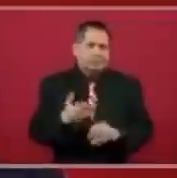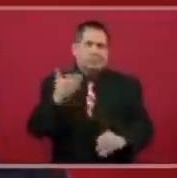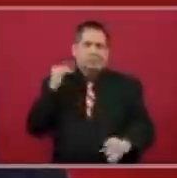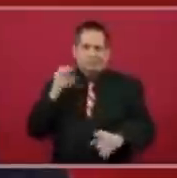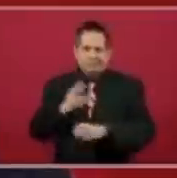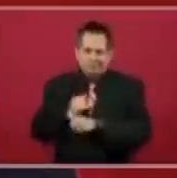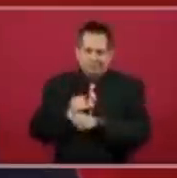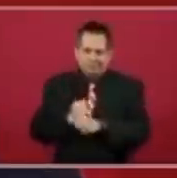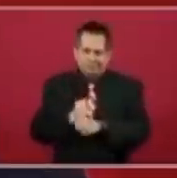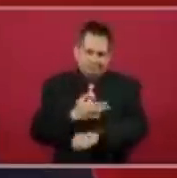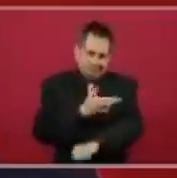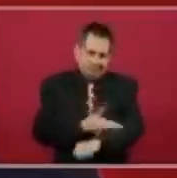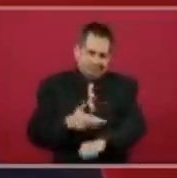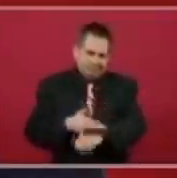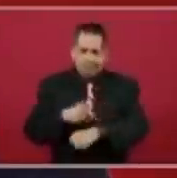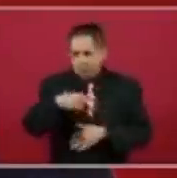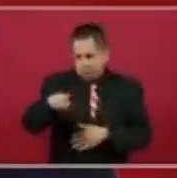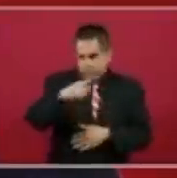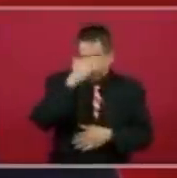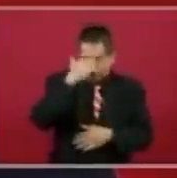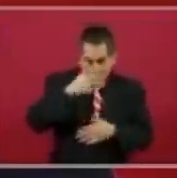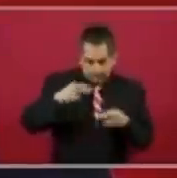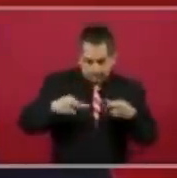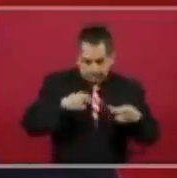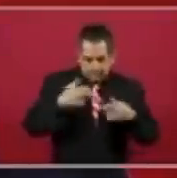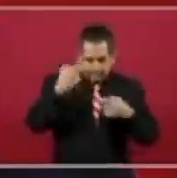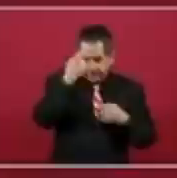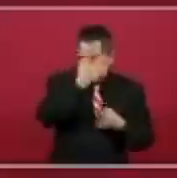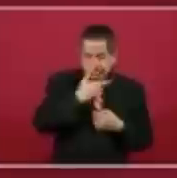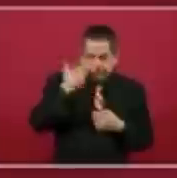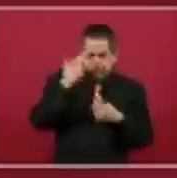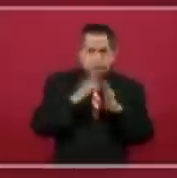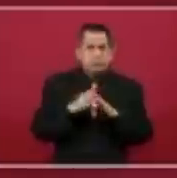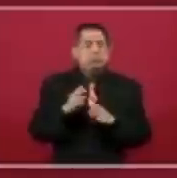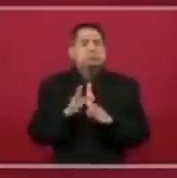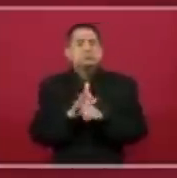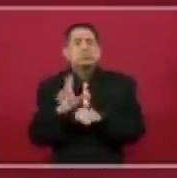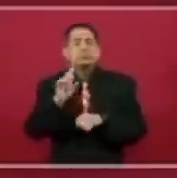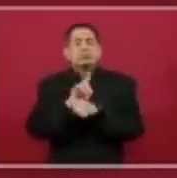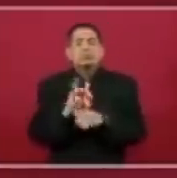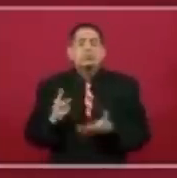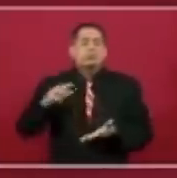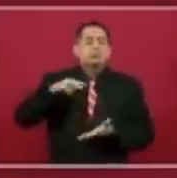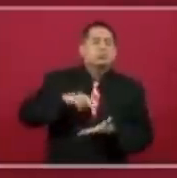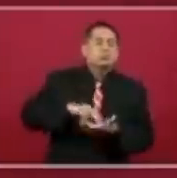Si hacen ustedes una revisión de cuándo fue que dije yo aquí